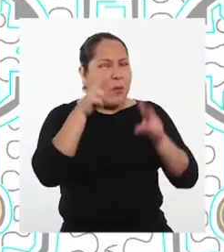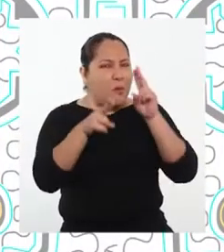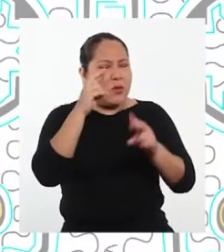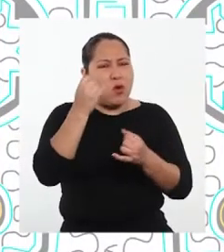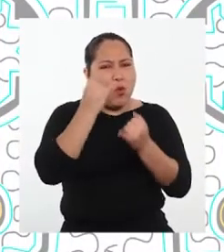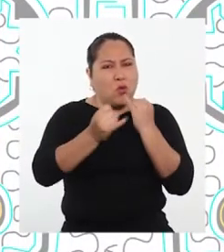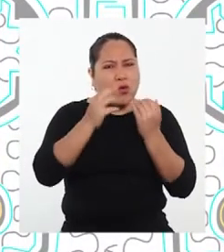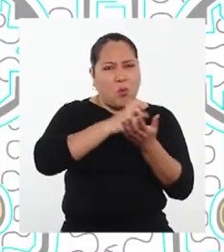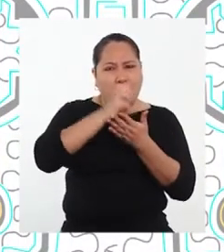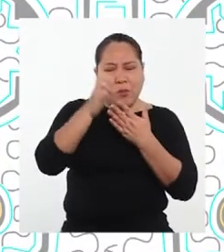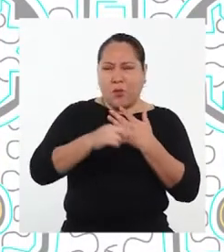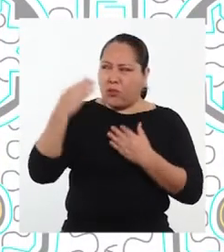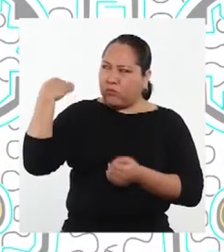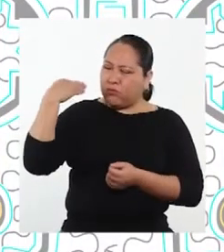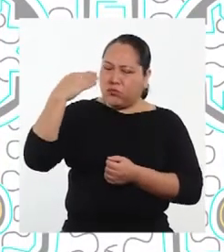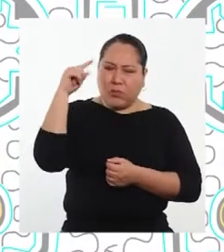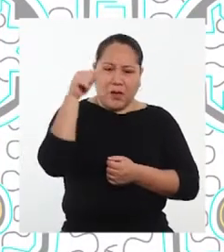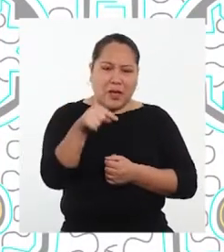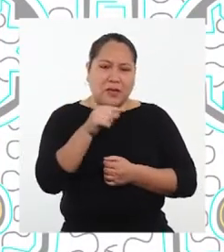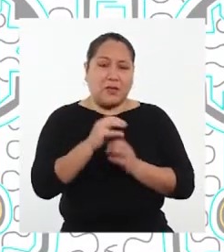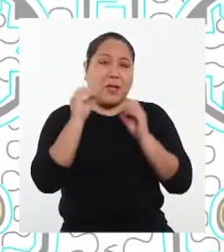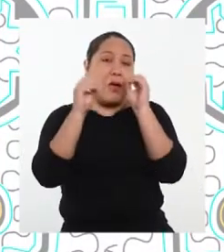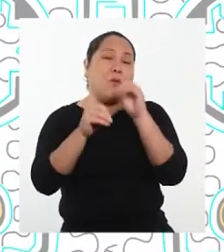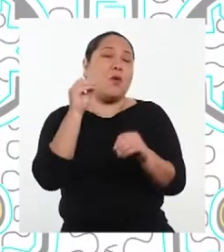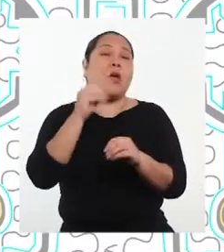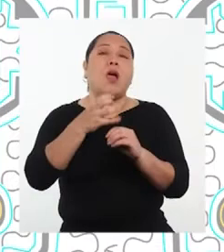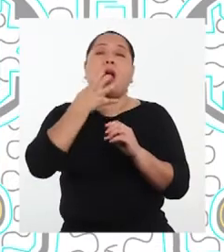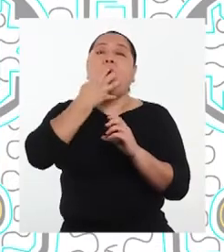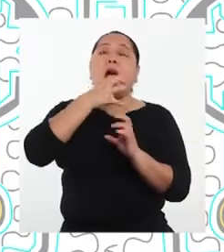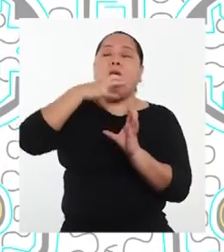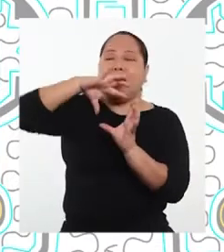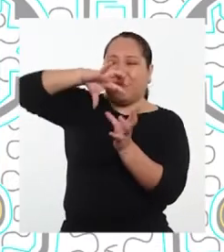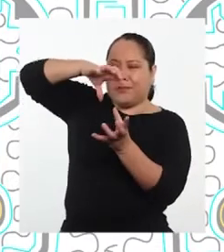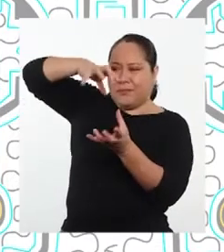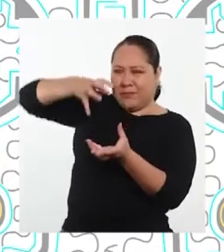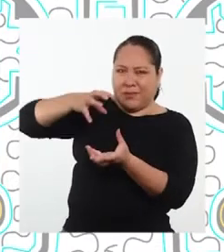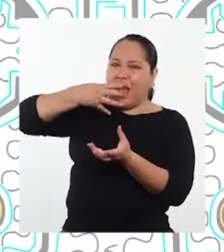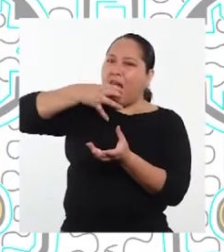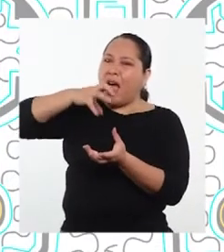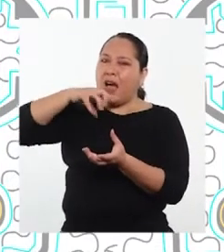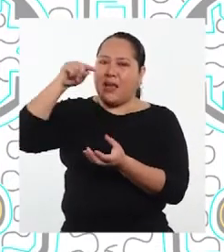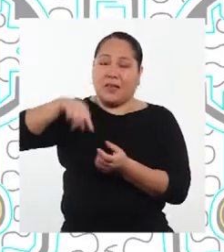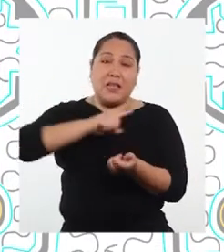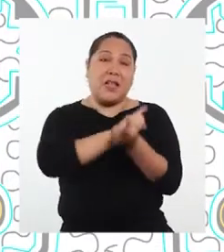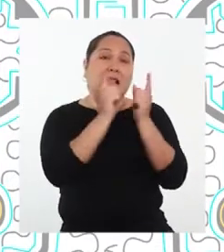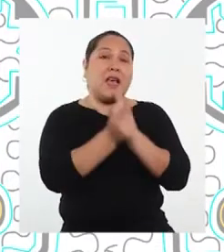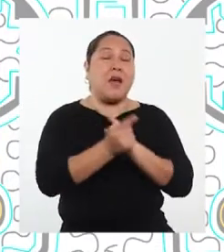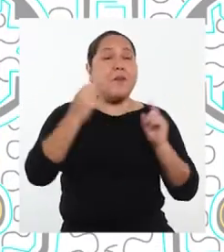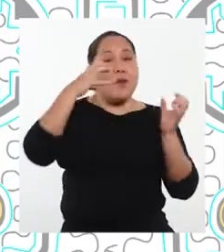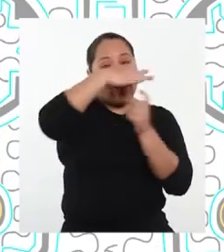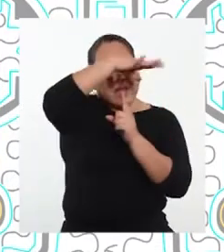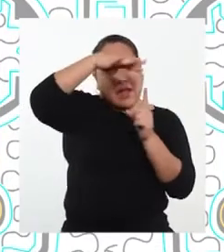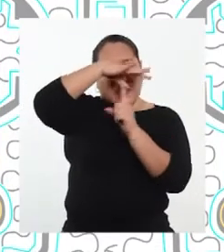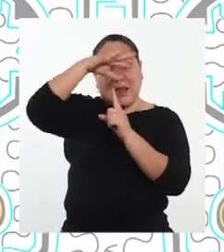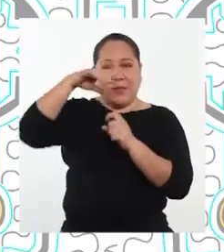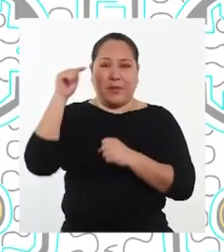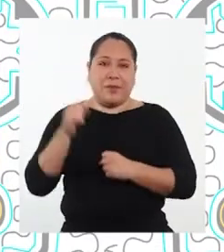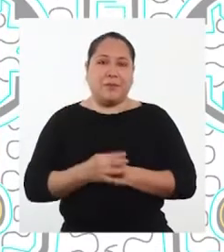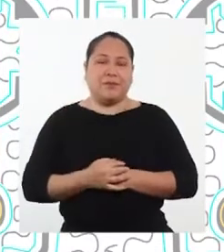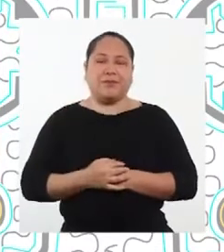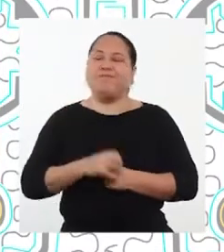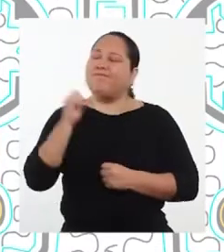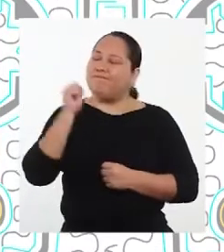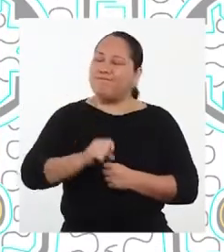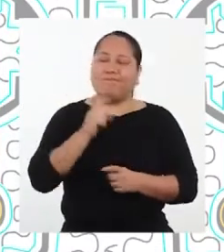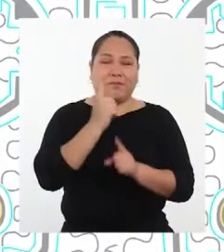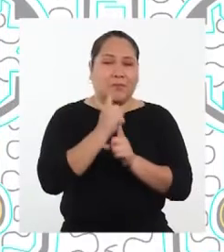últimos programas que eso es lo que estaba generando el calentamiento global y el cambio climático. Sí, así es.